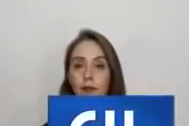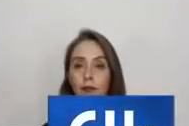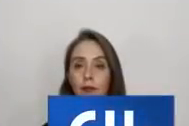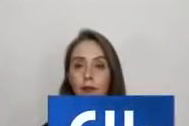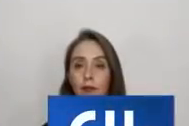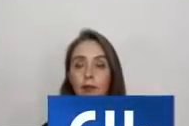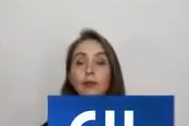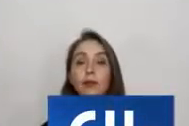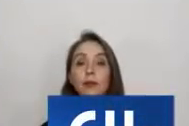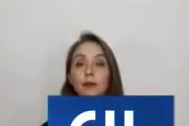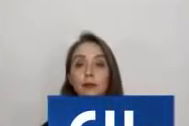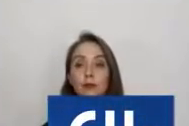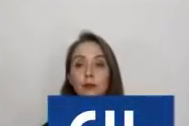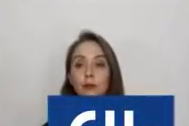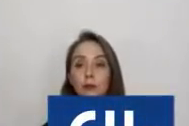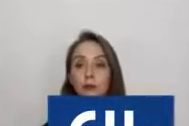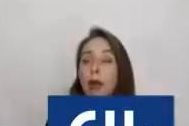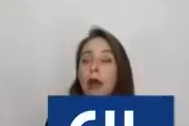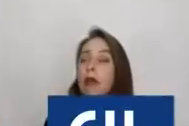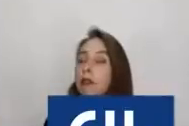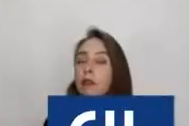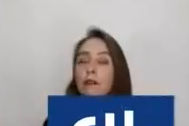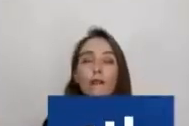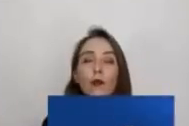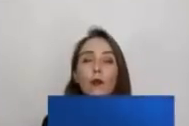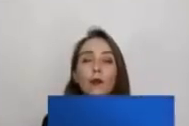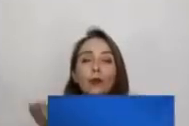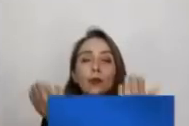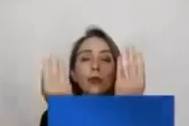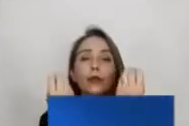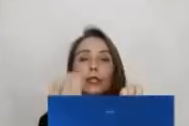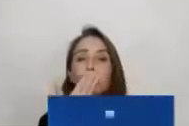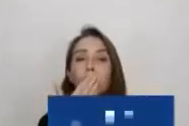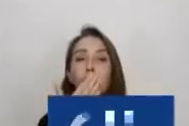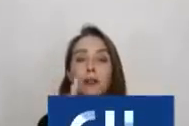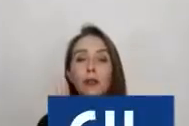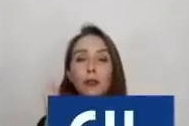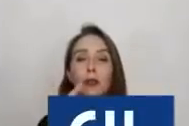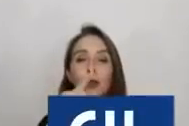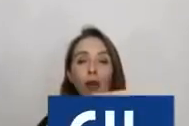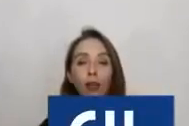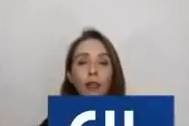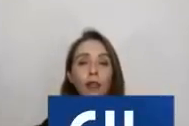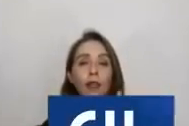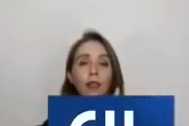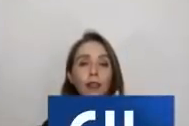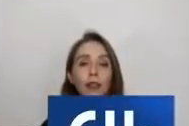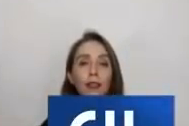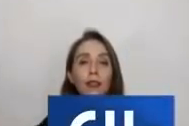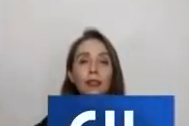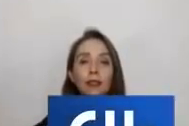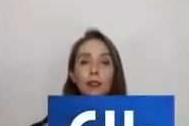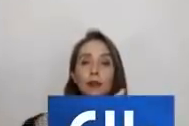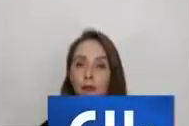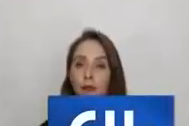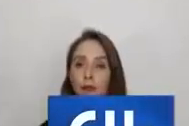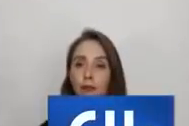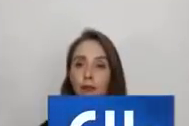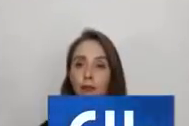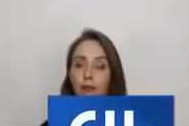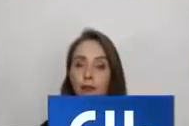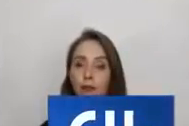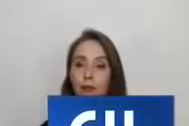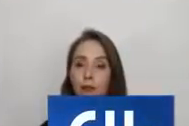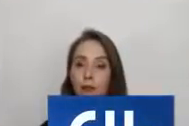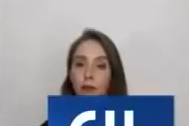lo que significaba para él este acto de ceremonia, donde se ratifica finalmente su próximo cargo, que comenzará a ejercer a partir del 11 de